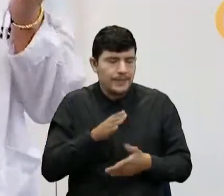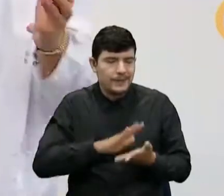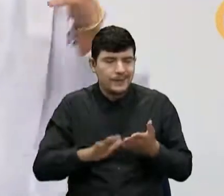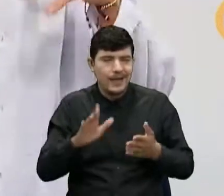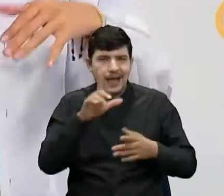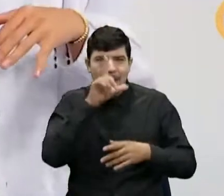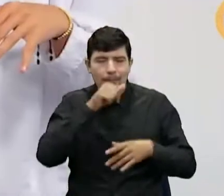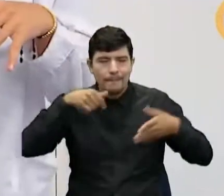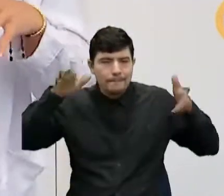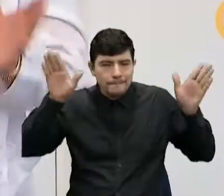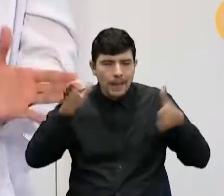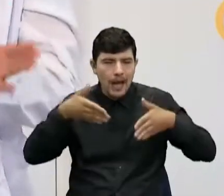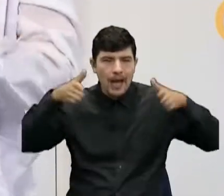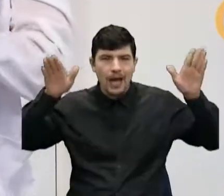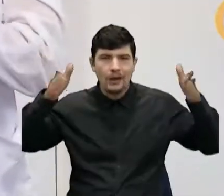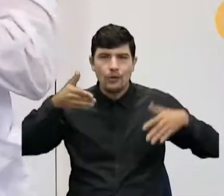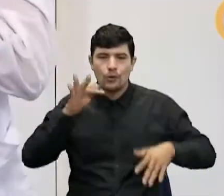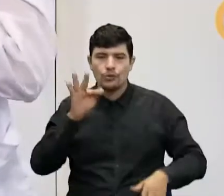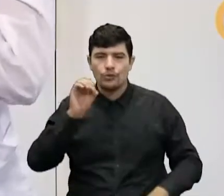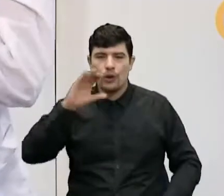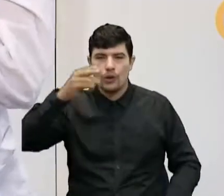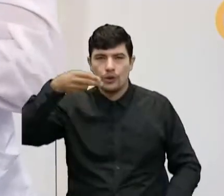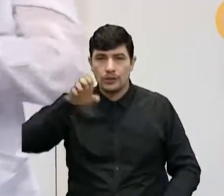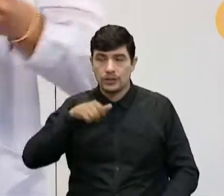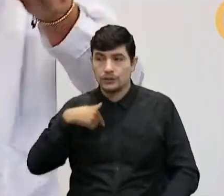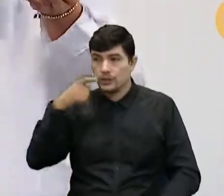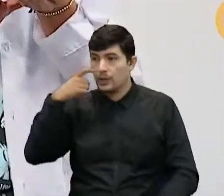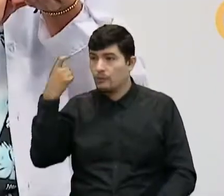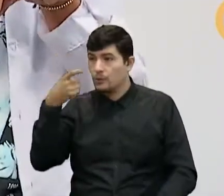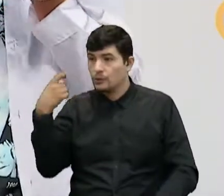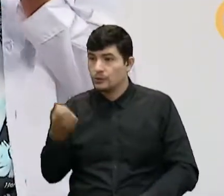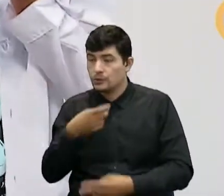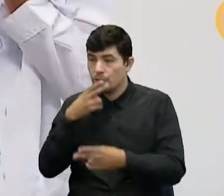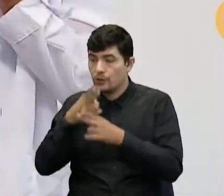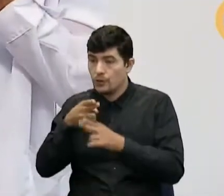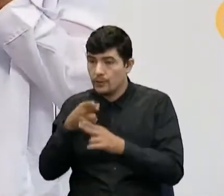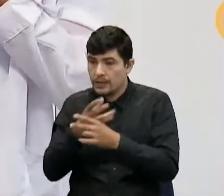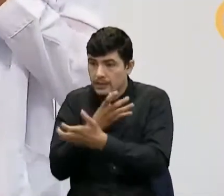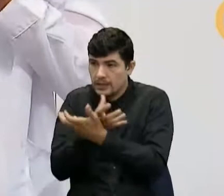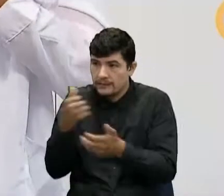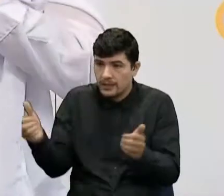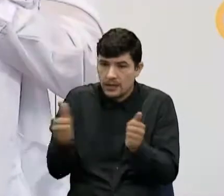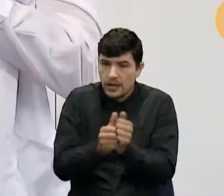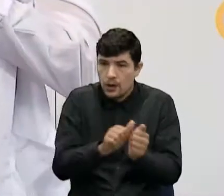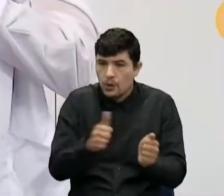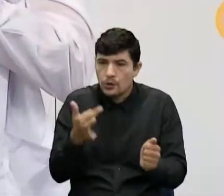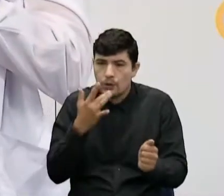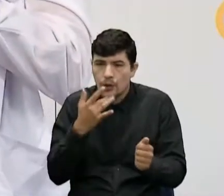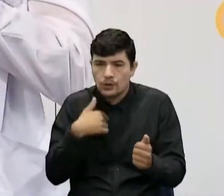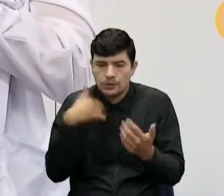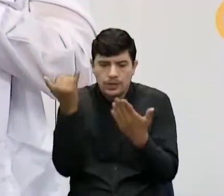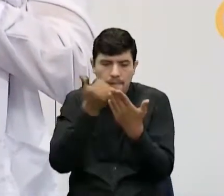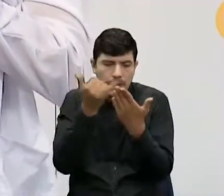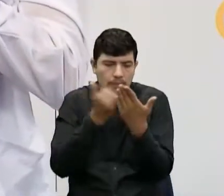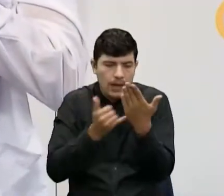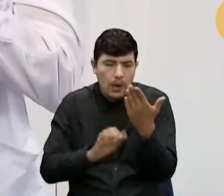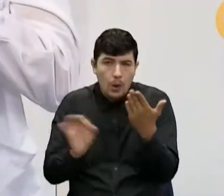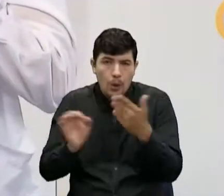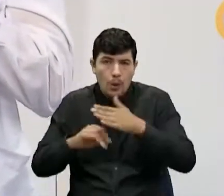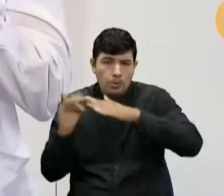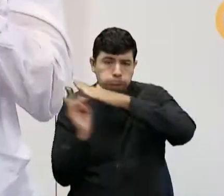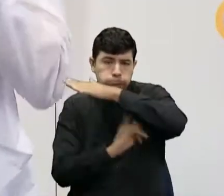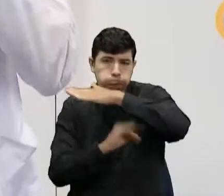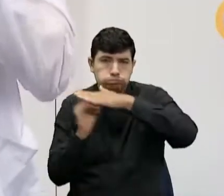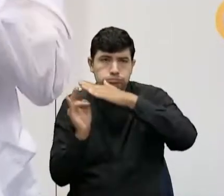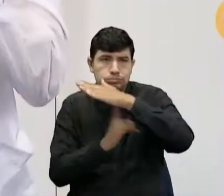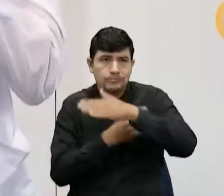Representativo De mi departamento Le busco el nombre científico Y lo apunto Ahí con otro color Lo puedo dibujar O lo puedo imprimir Es más